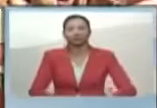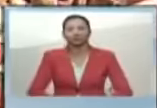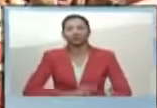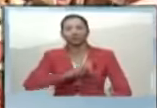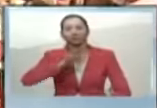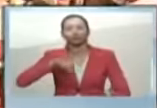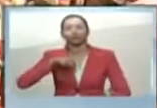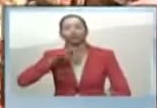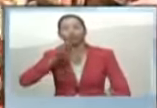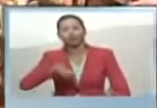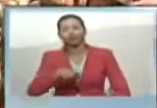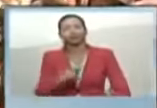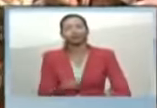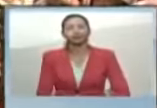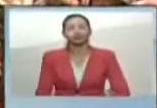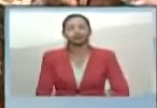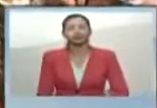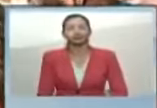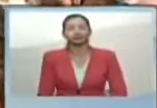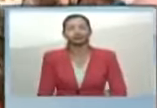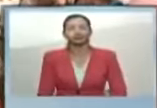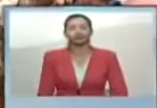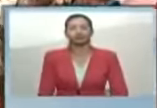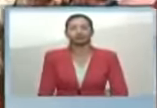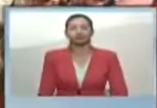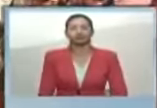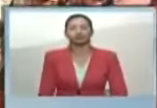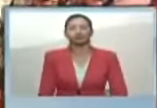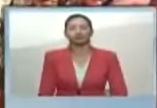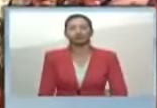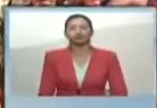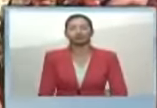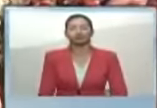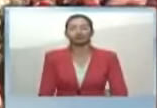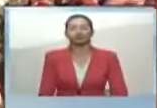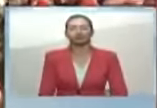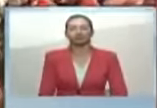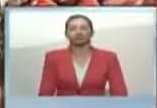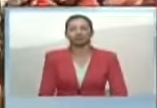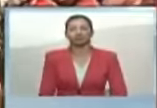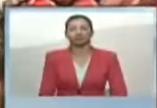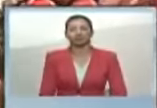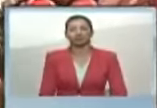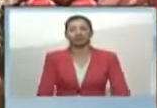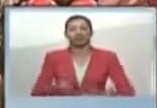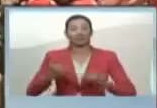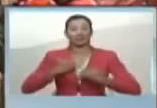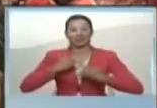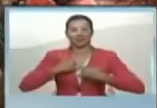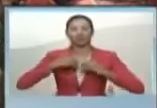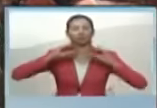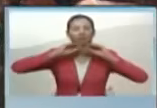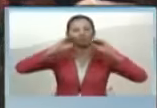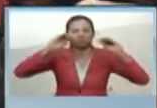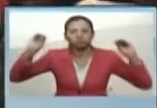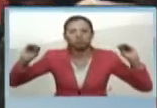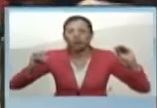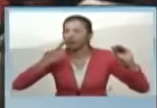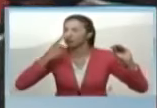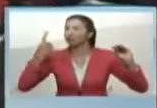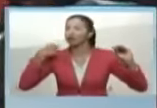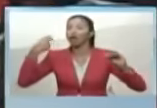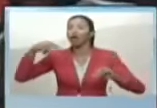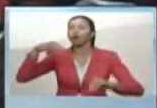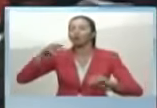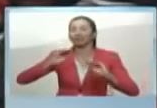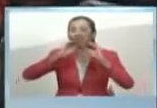nosotros hemos producido, en nuestra primera autoconvocatoria en noviembre del año pasado,